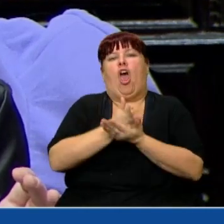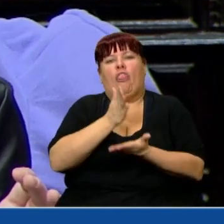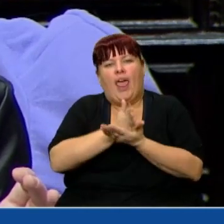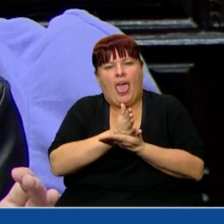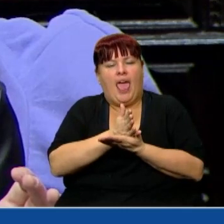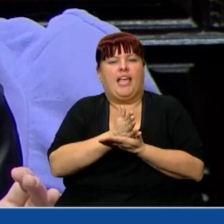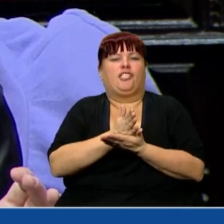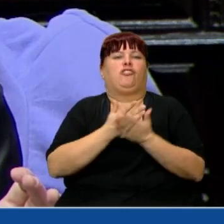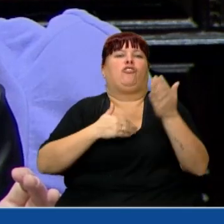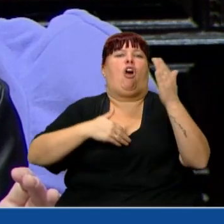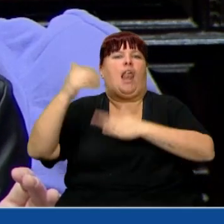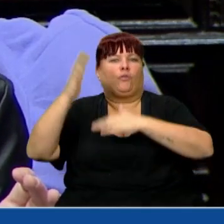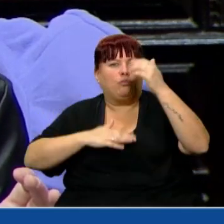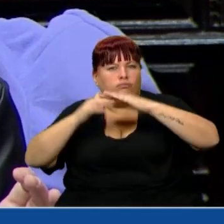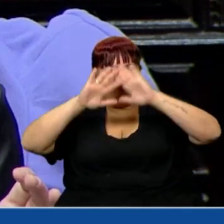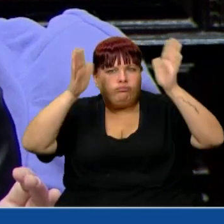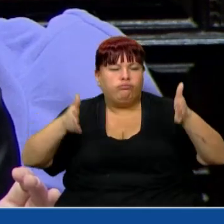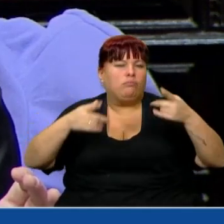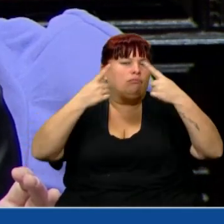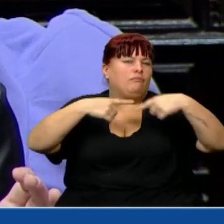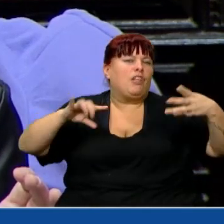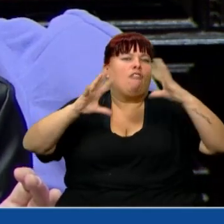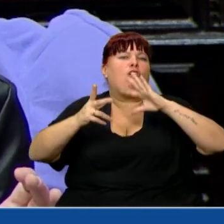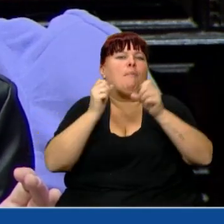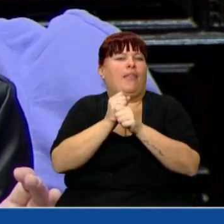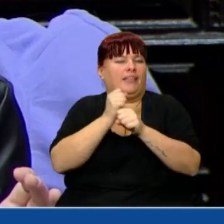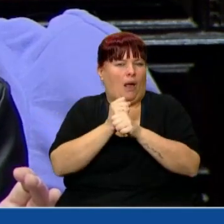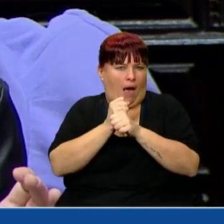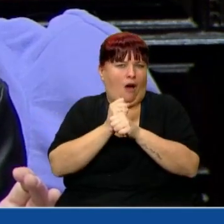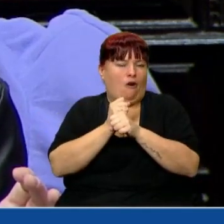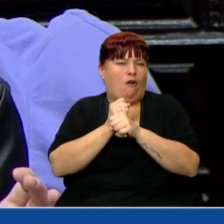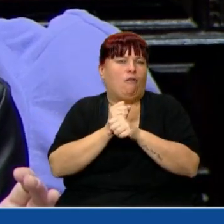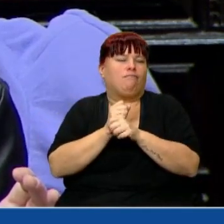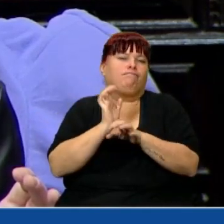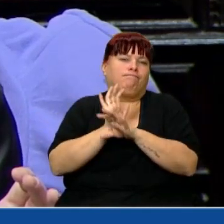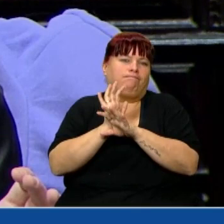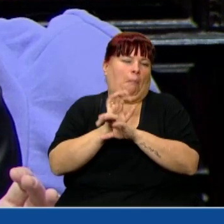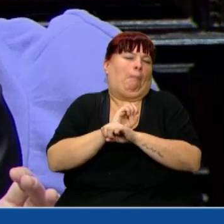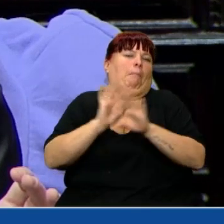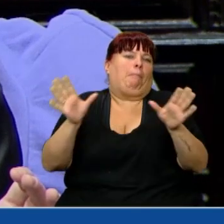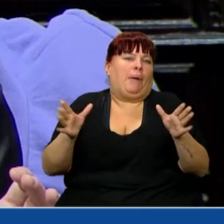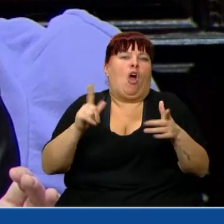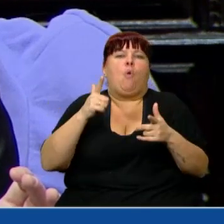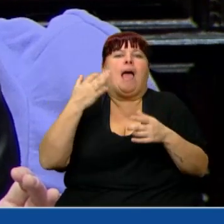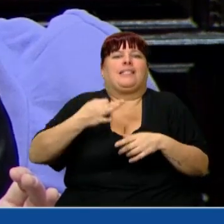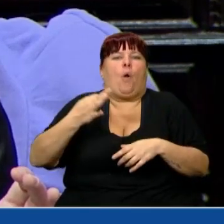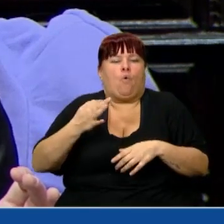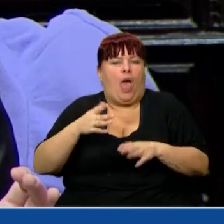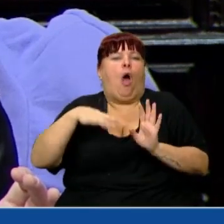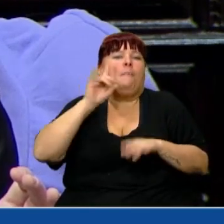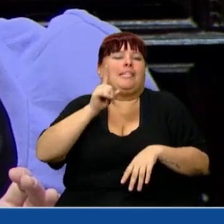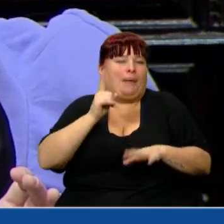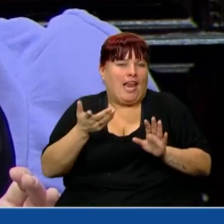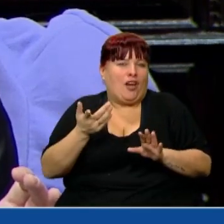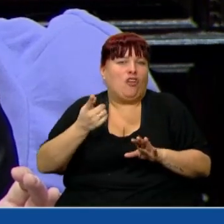derechos, la infraestructura y otras condiciones laborales sean más drásticas, sean más inseguras o más